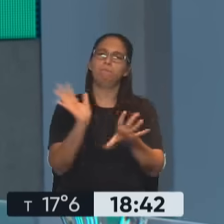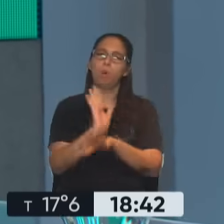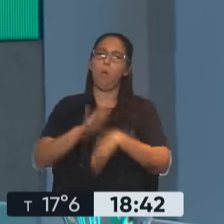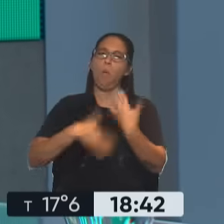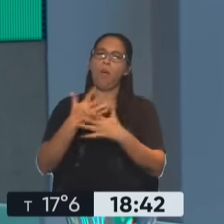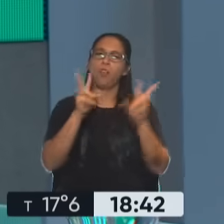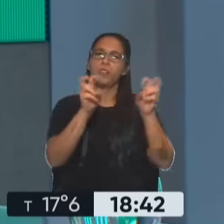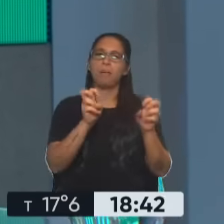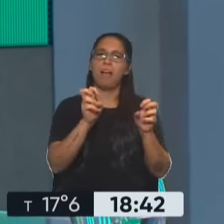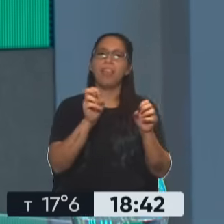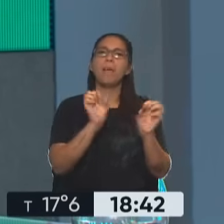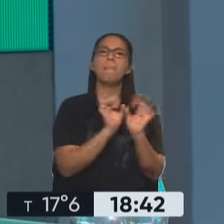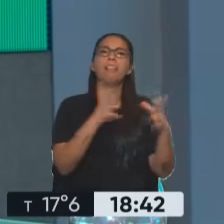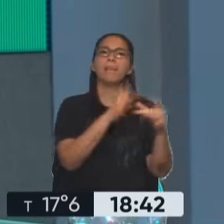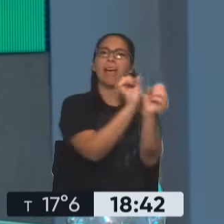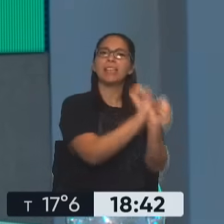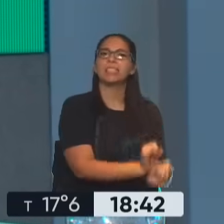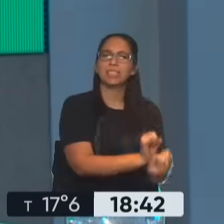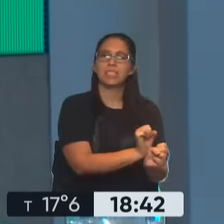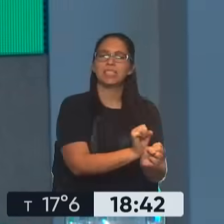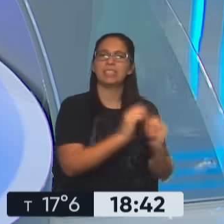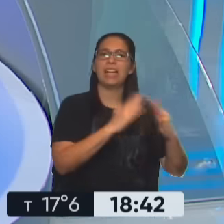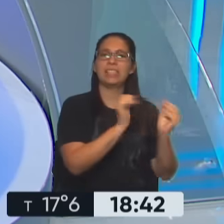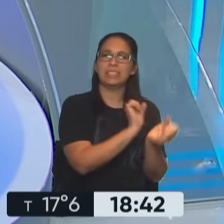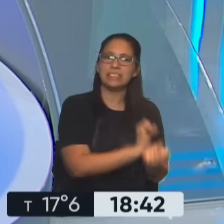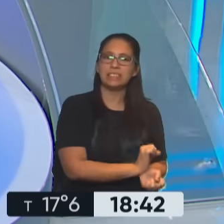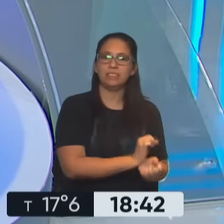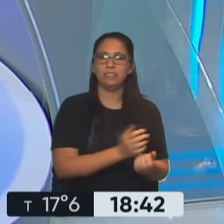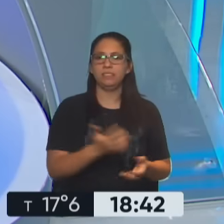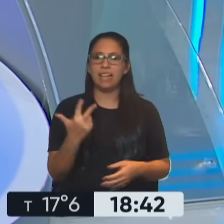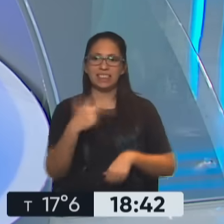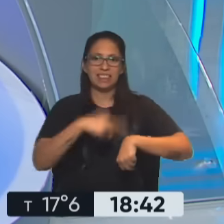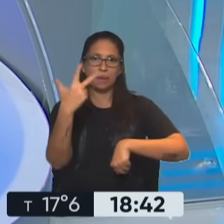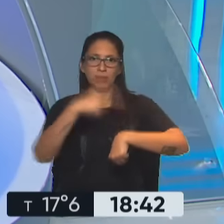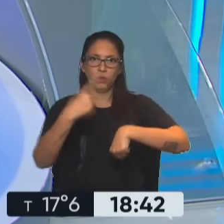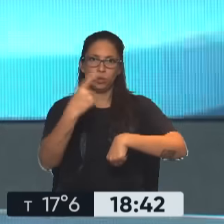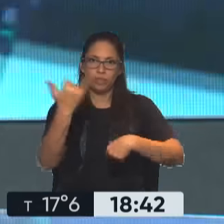con el tema del encierro en la pandemia. Salía de tu casa. Sí. Bueno, hay 3 minutos.